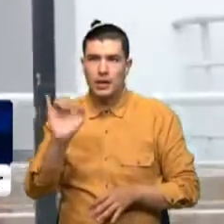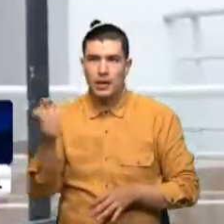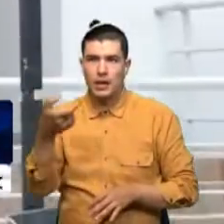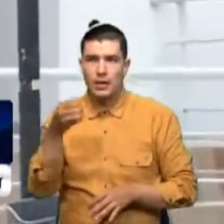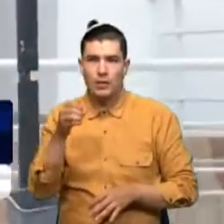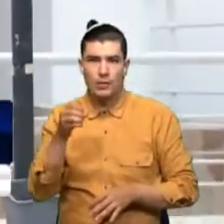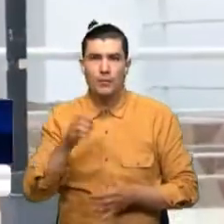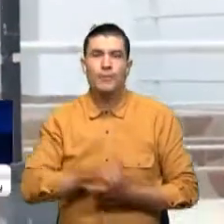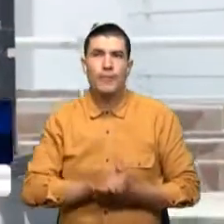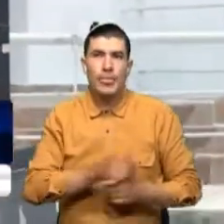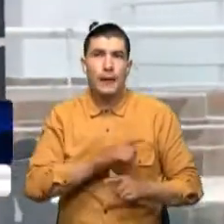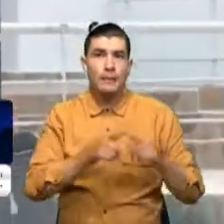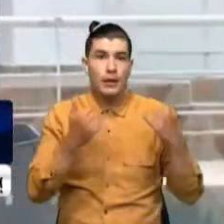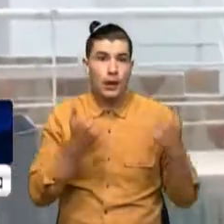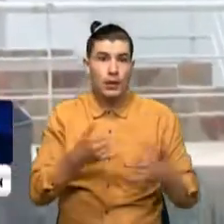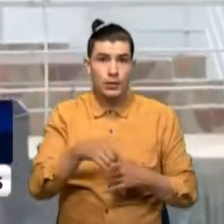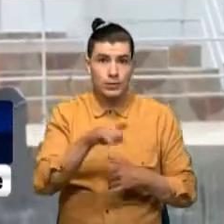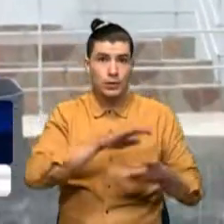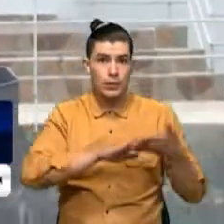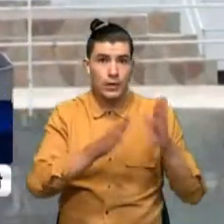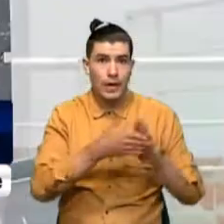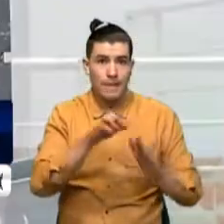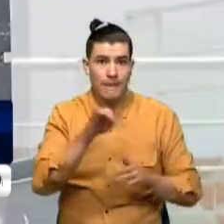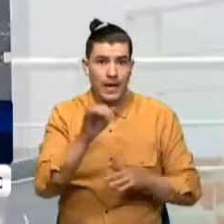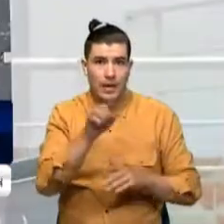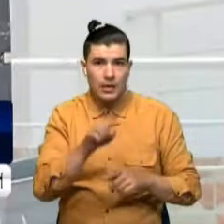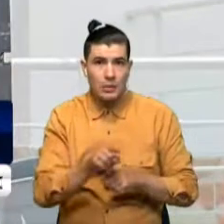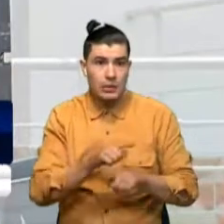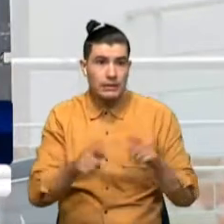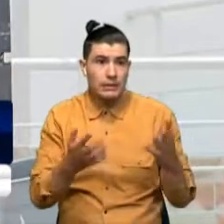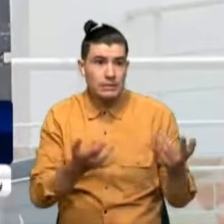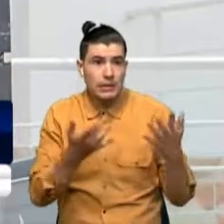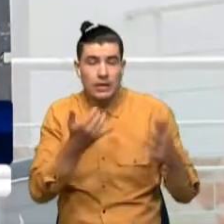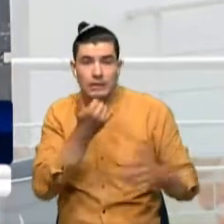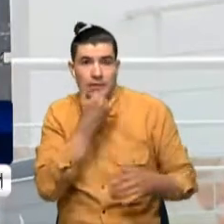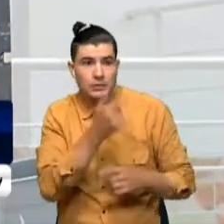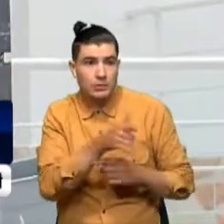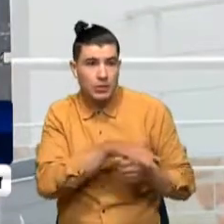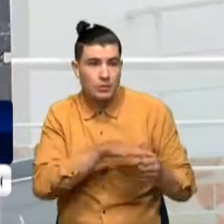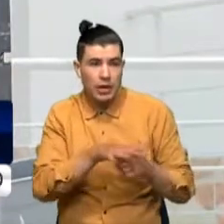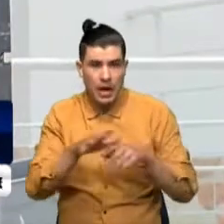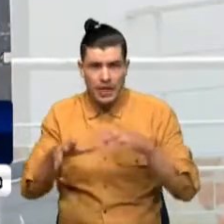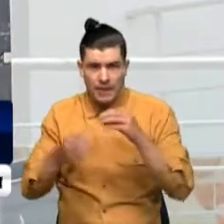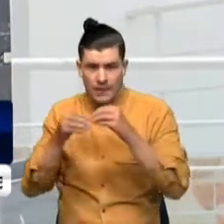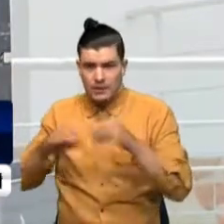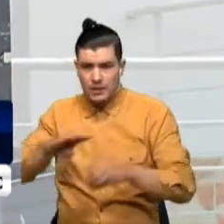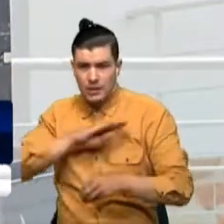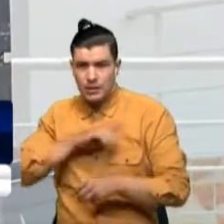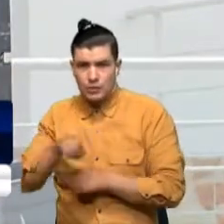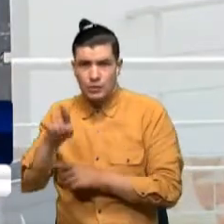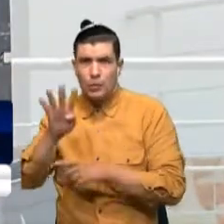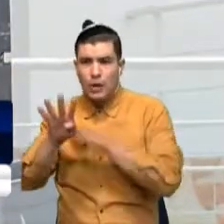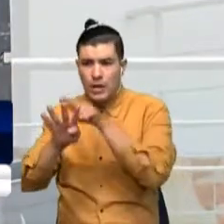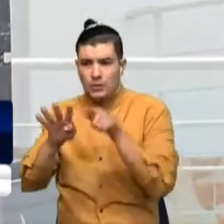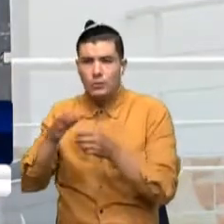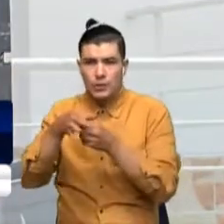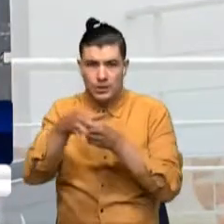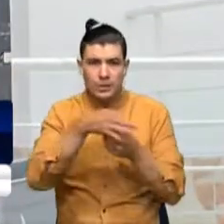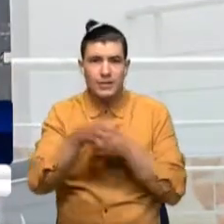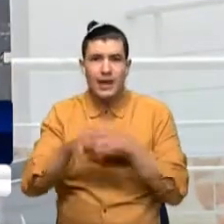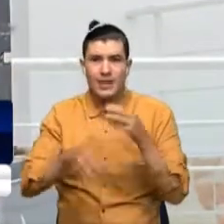Por ahora los patienses se encuentran a la expectativa. Junto al burgomaestre de esta localidad, Los Patios, cuatro más también aparecen